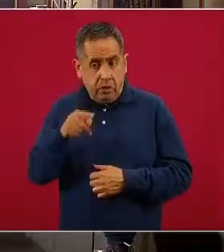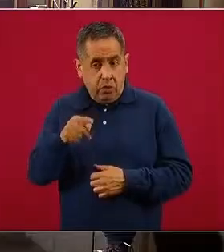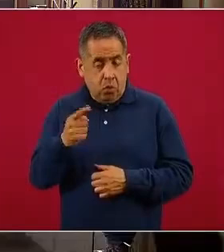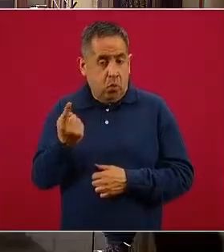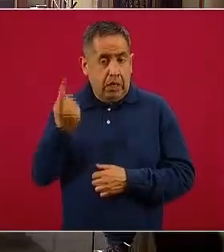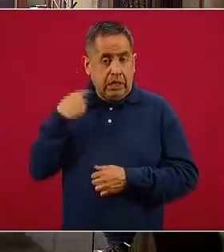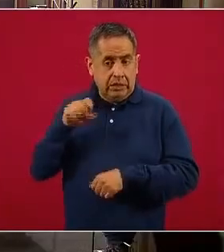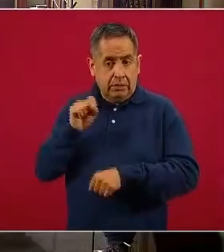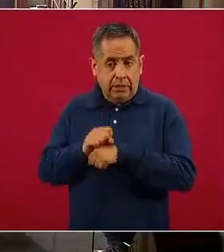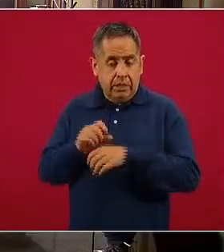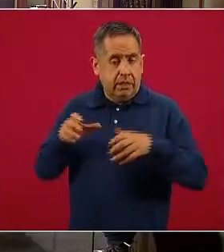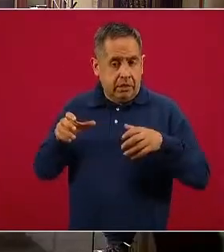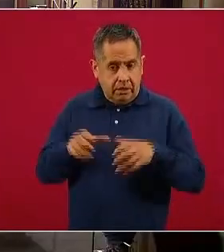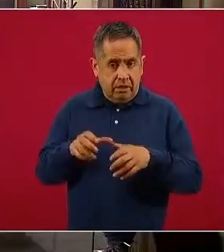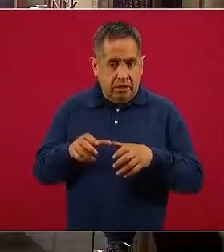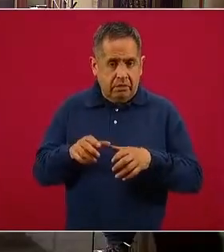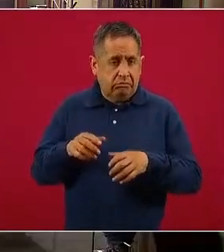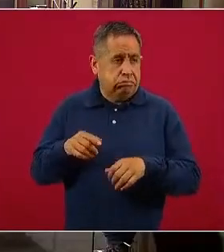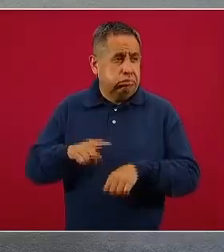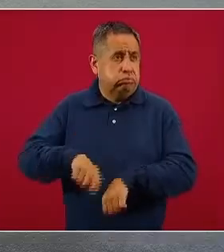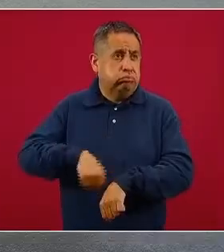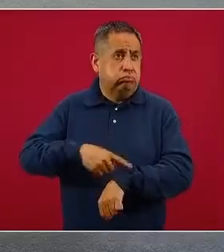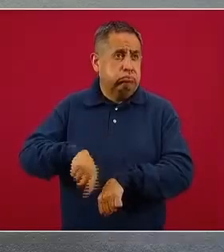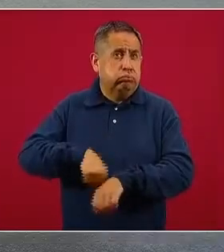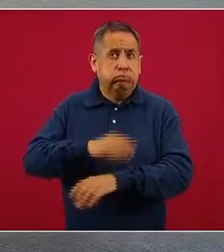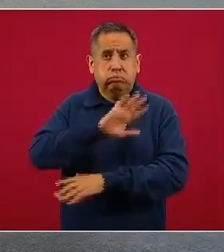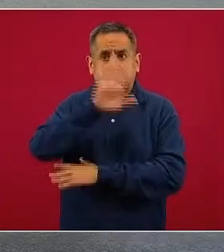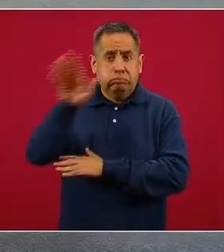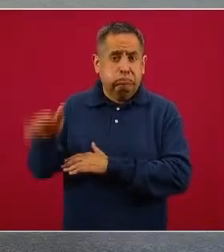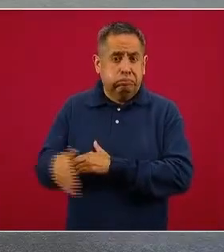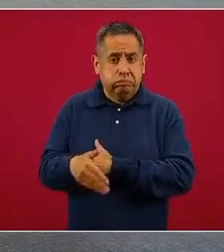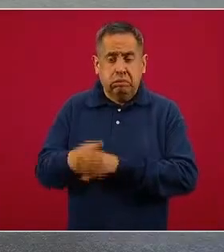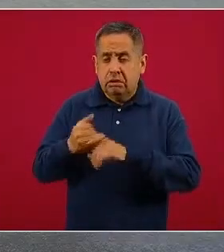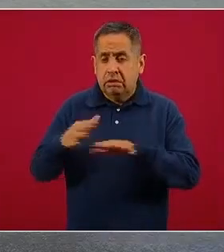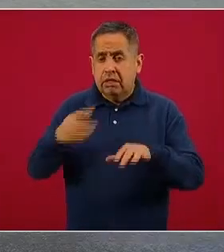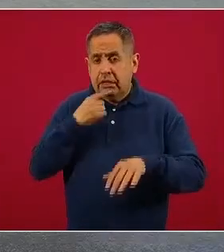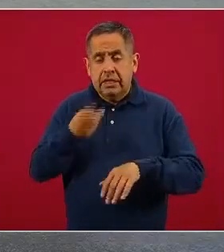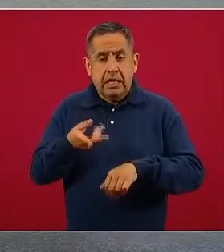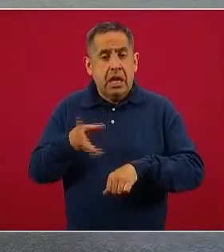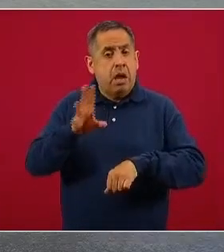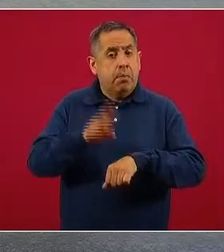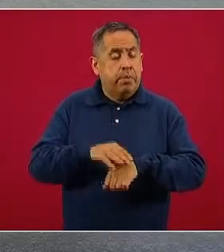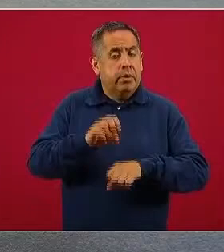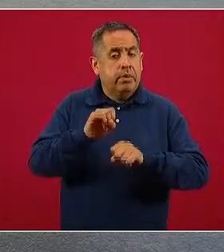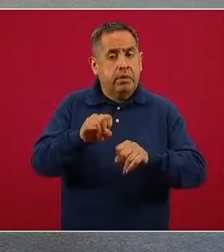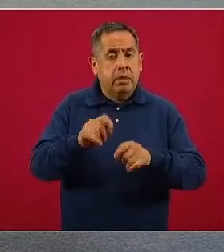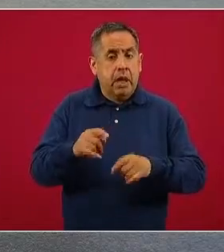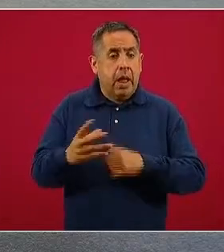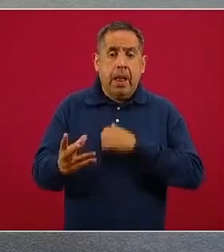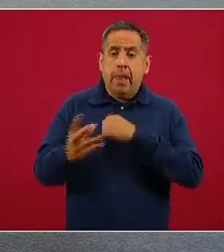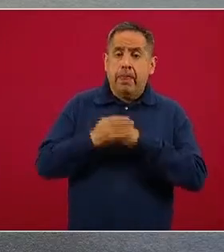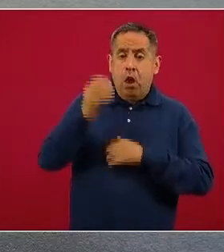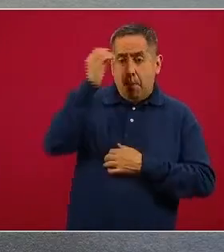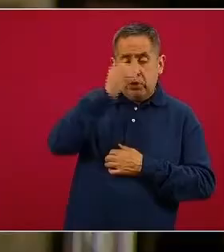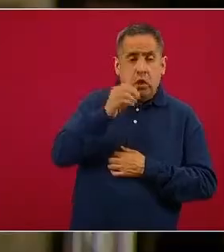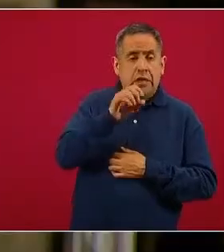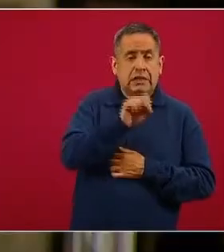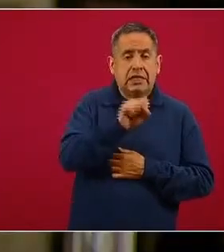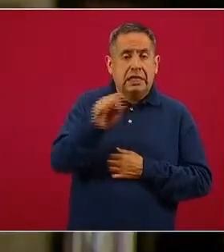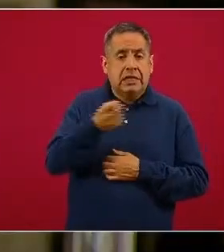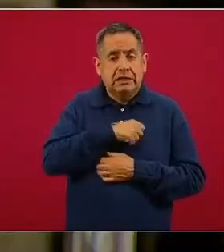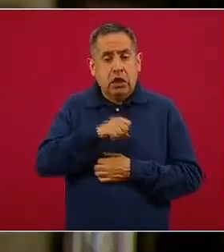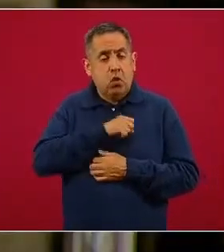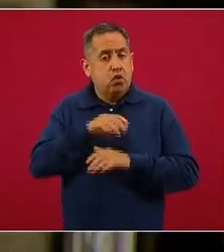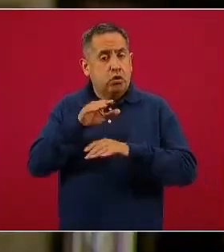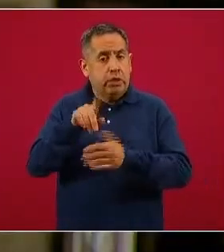semana pasada en una sesión maratónica. La información que tenemos es de que se había autorizado, se pidió la opinión a la Secretaría de Salud